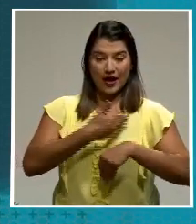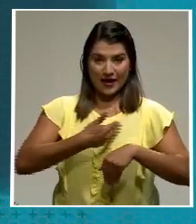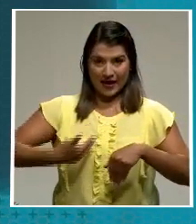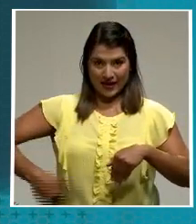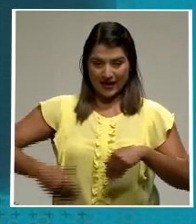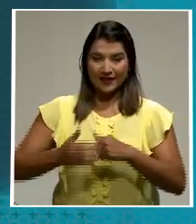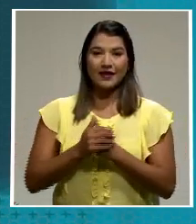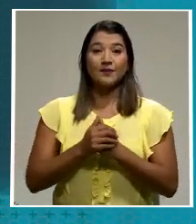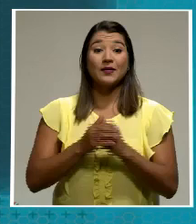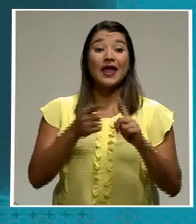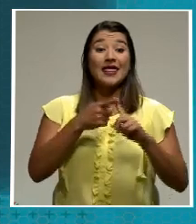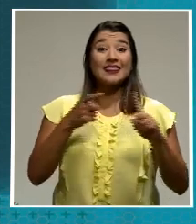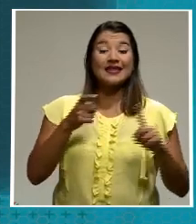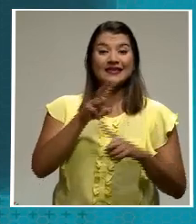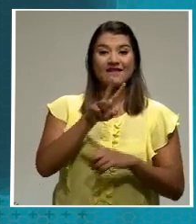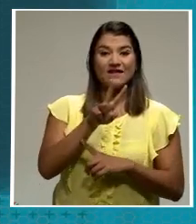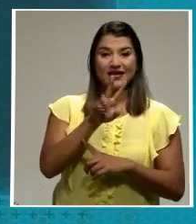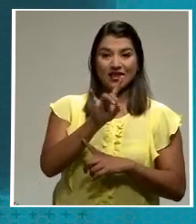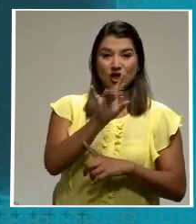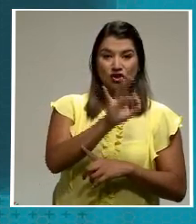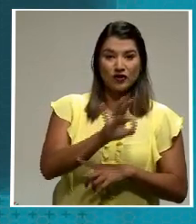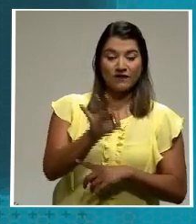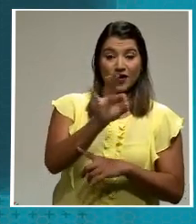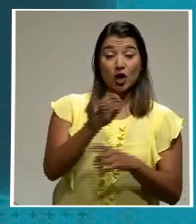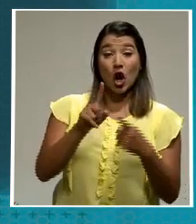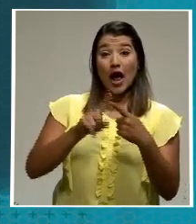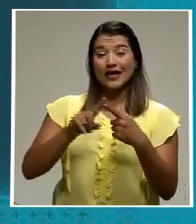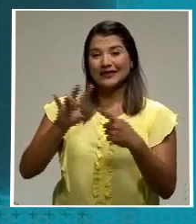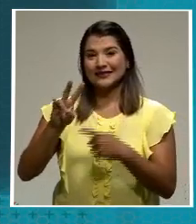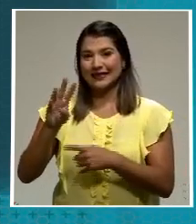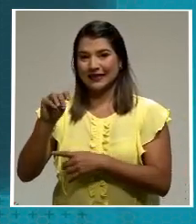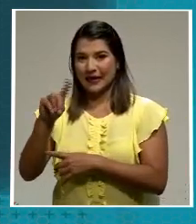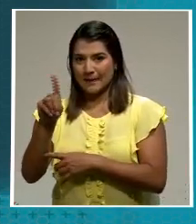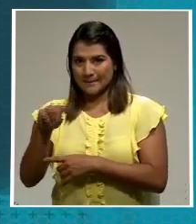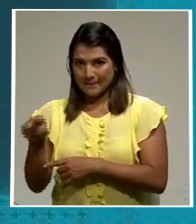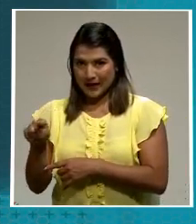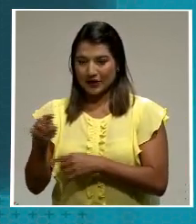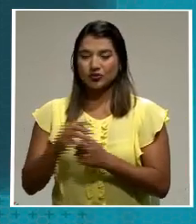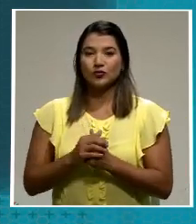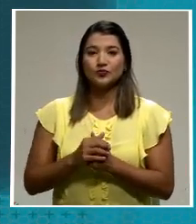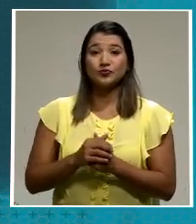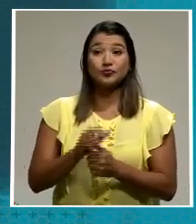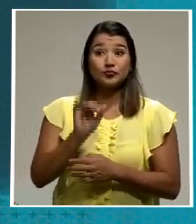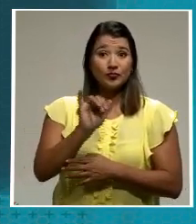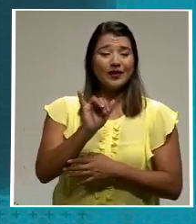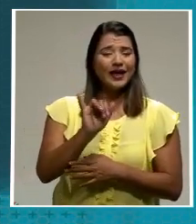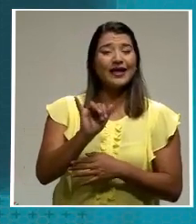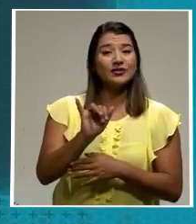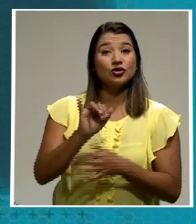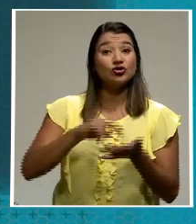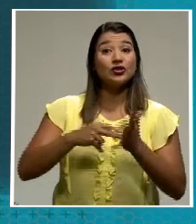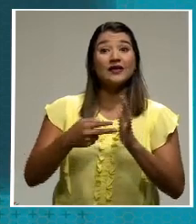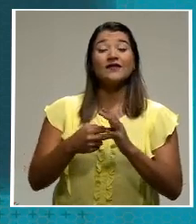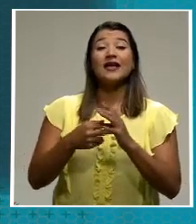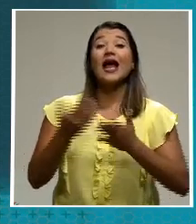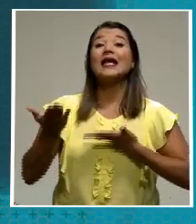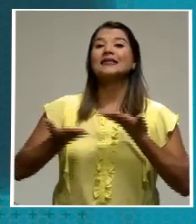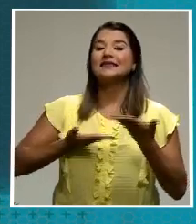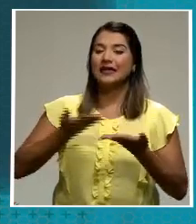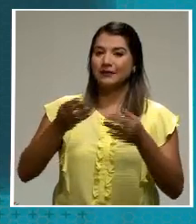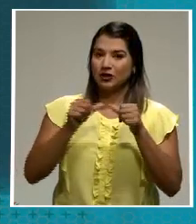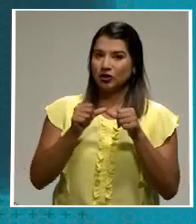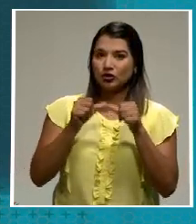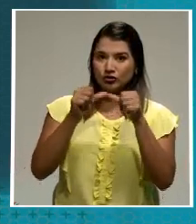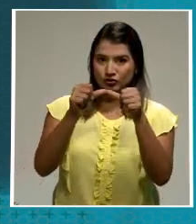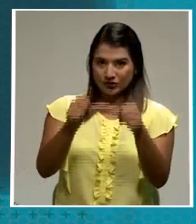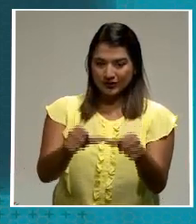cooperación del 28 de febrero al 7 de marzo. Esto será que el servicio continuará, la empresa de servicios públicos de